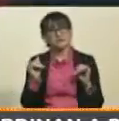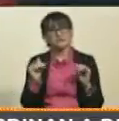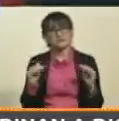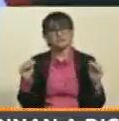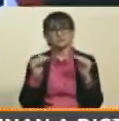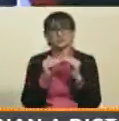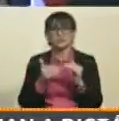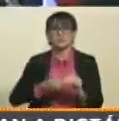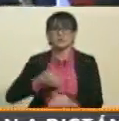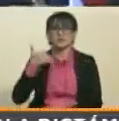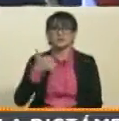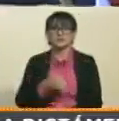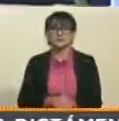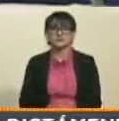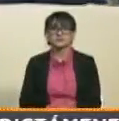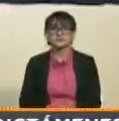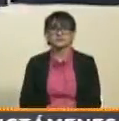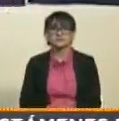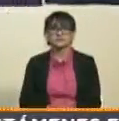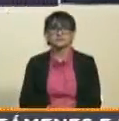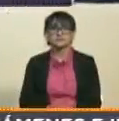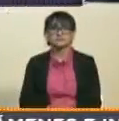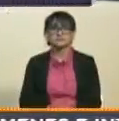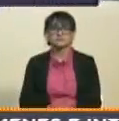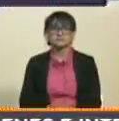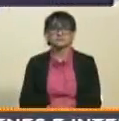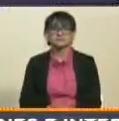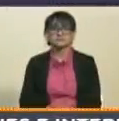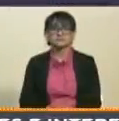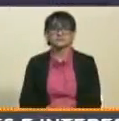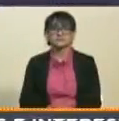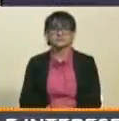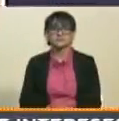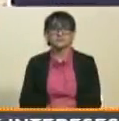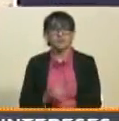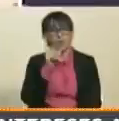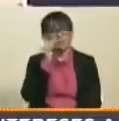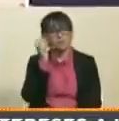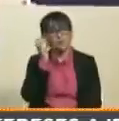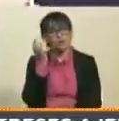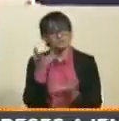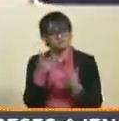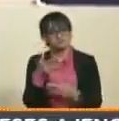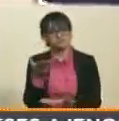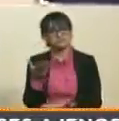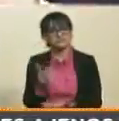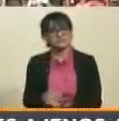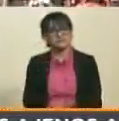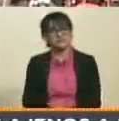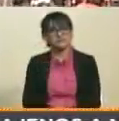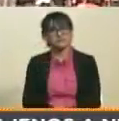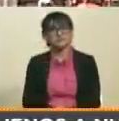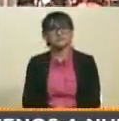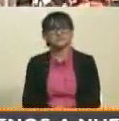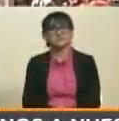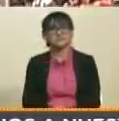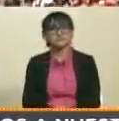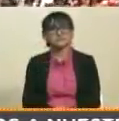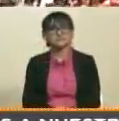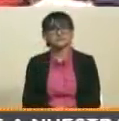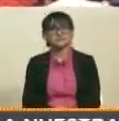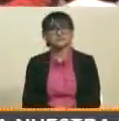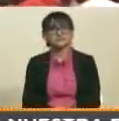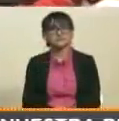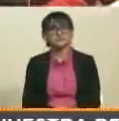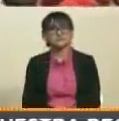soberanía. Saquen la cuenta, muchachas, muchachos. Hombre, mujer, compatriotas. Saquen la cuenta,